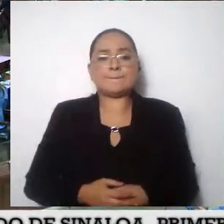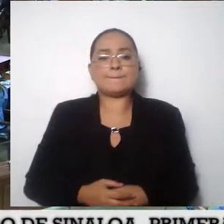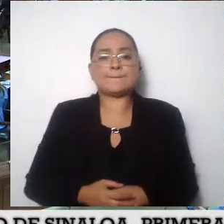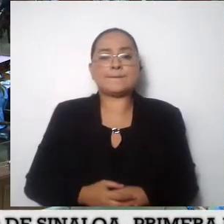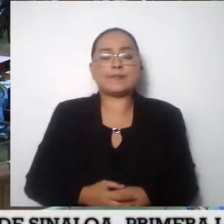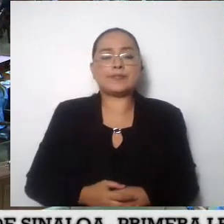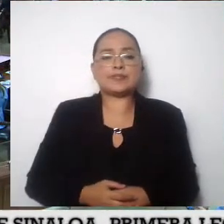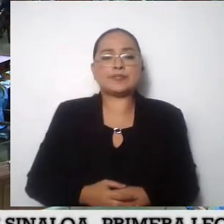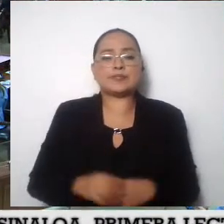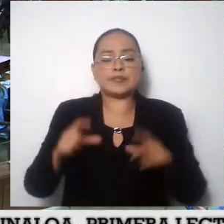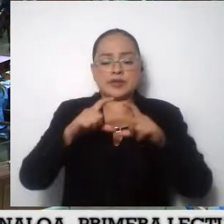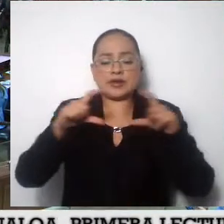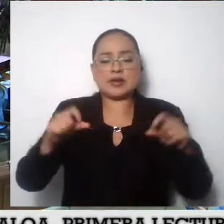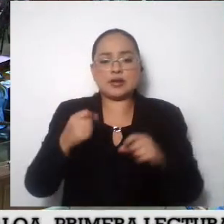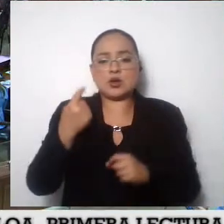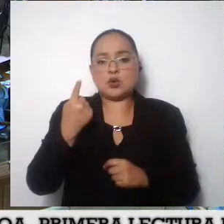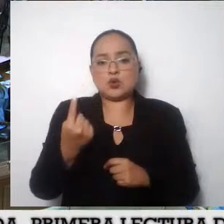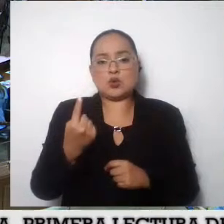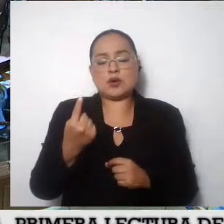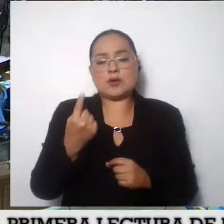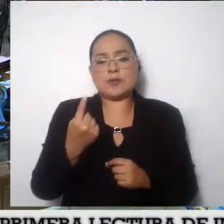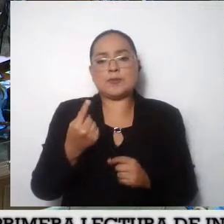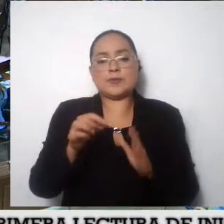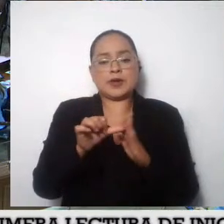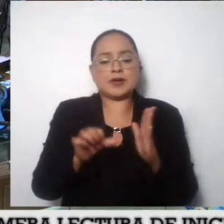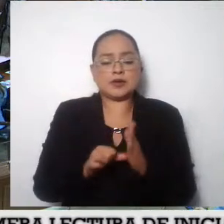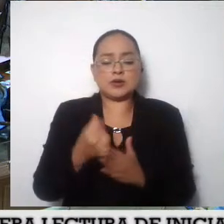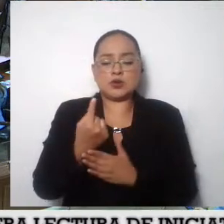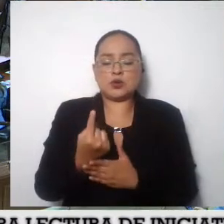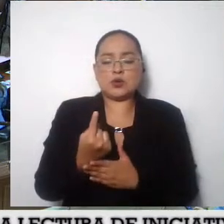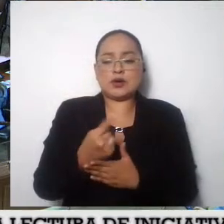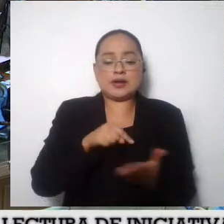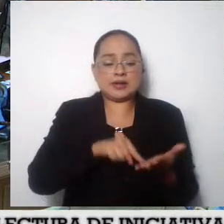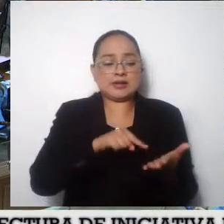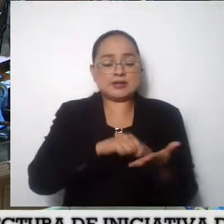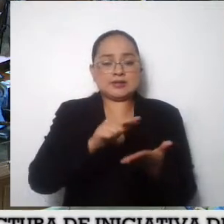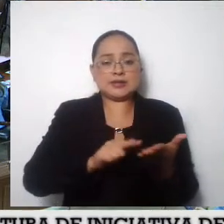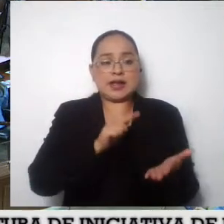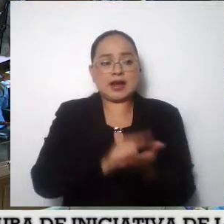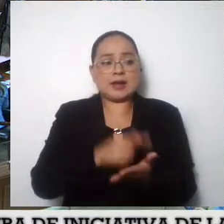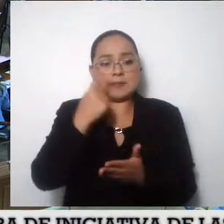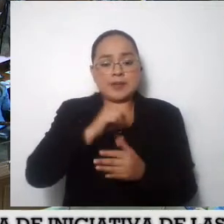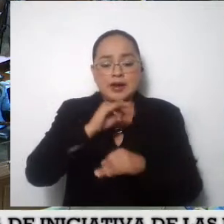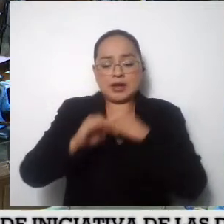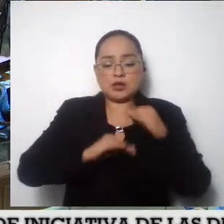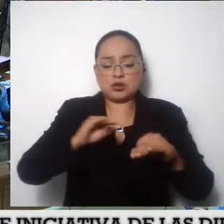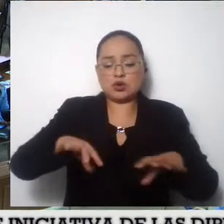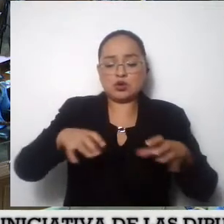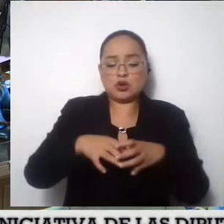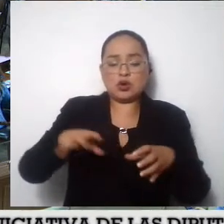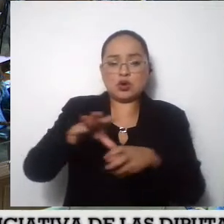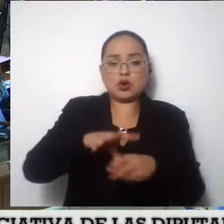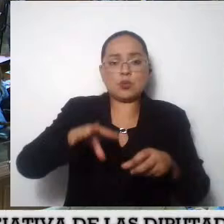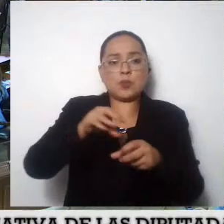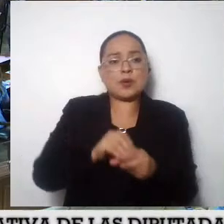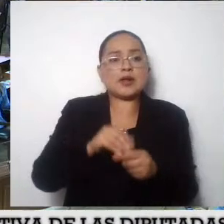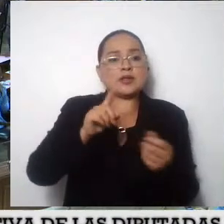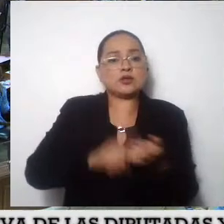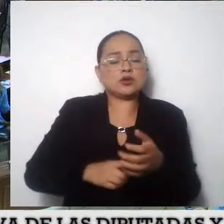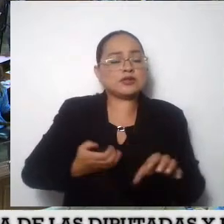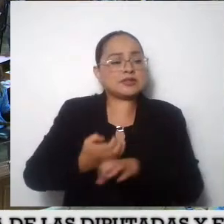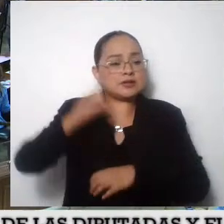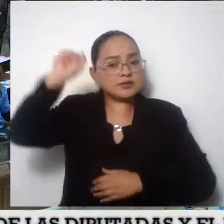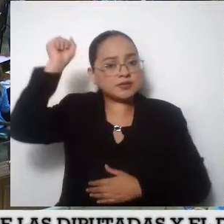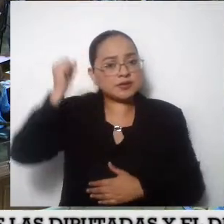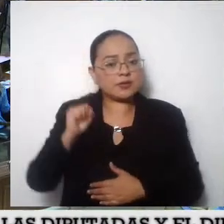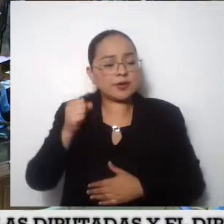Título primero, capítulo único. Artículo primero. La presente ley es el orden público e interés social y observancia general en la entidad. Tiene por